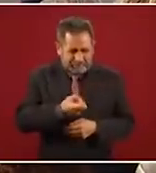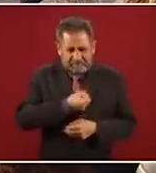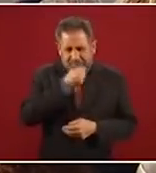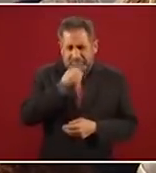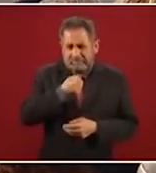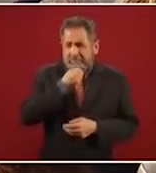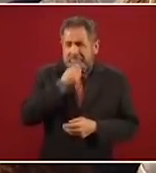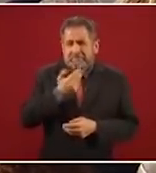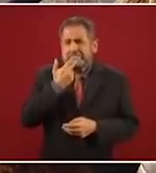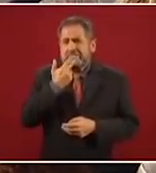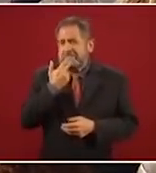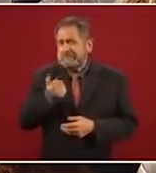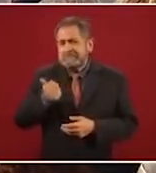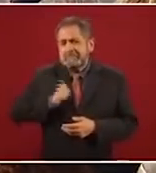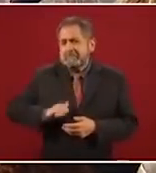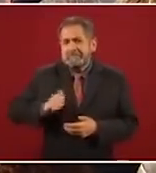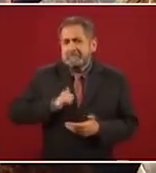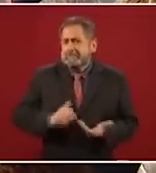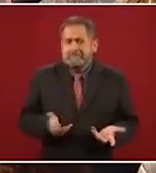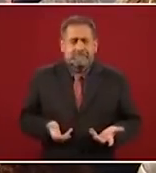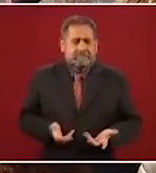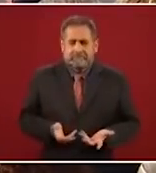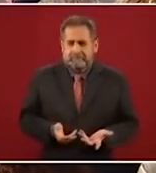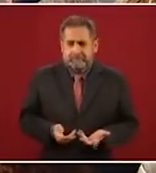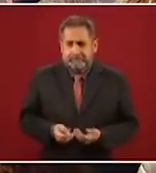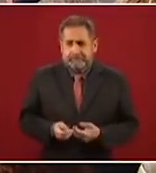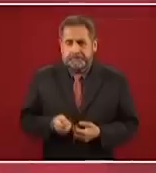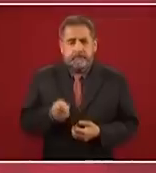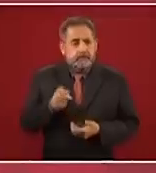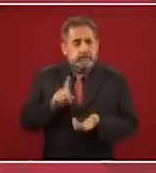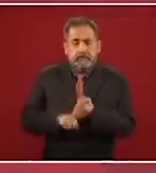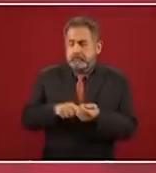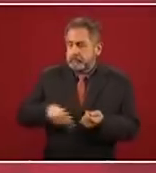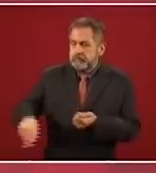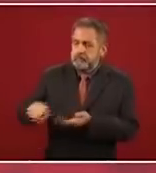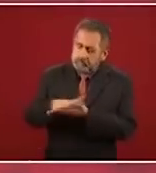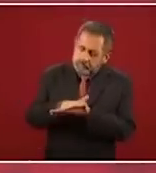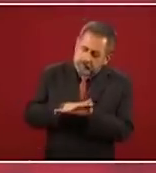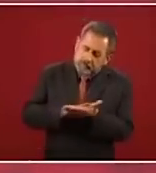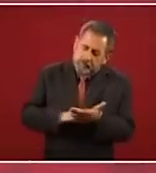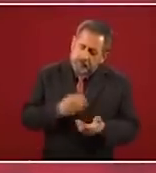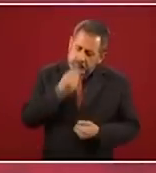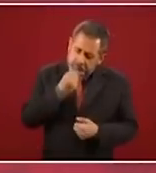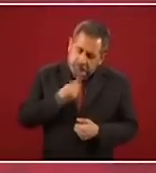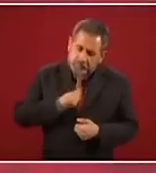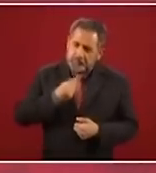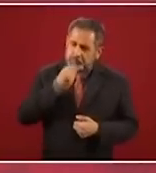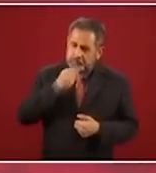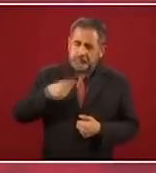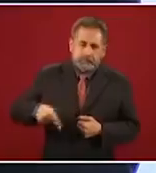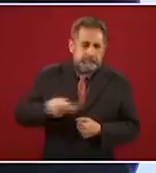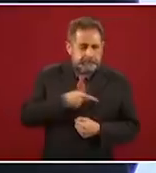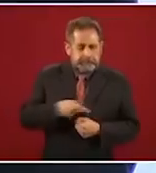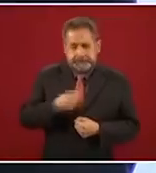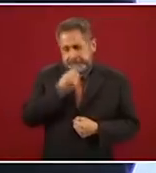los que van a los hospitales. Y es la gente humilde, la gente más pobre.